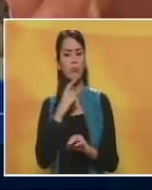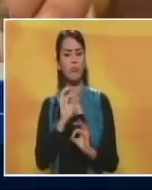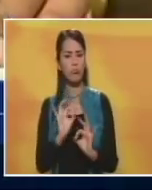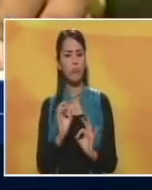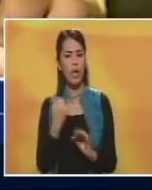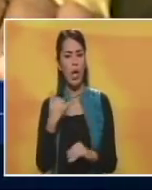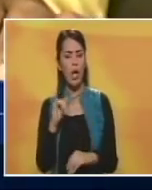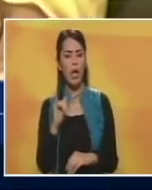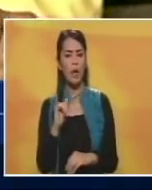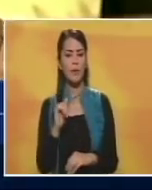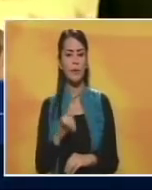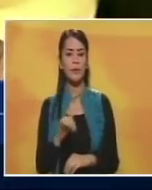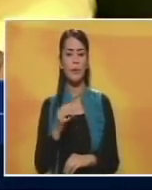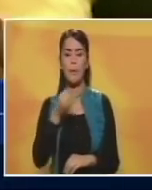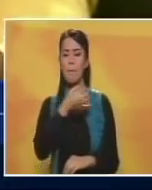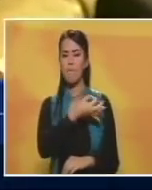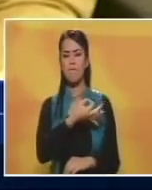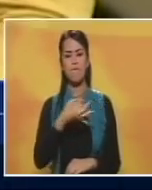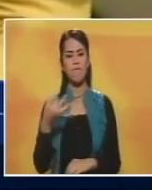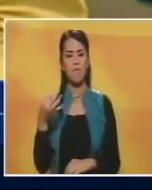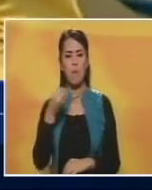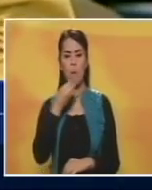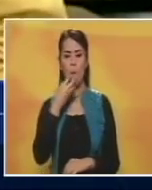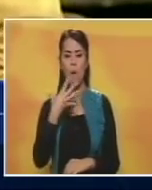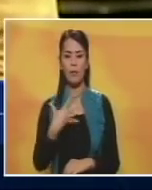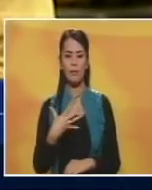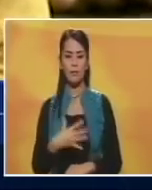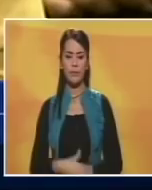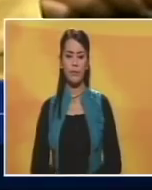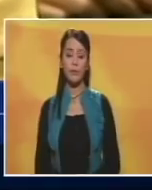son extraordinariamente favorables.